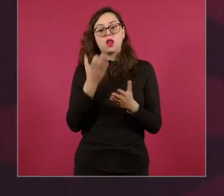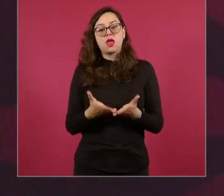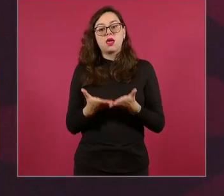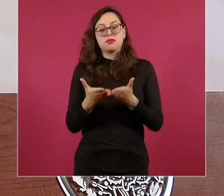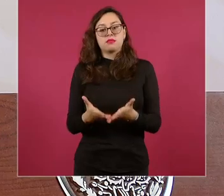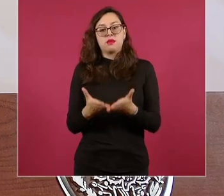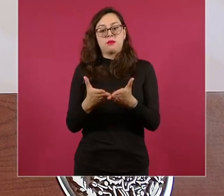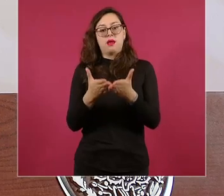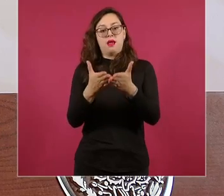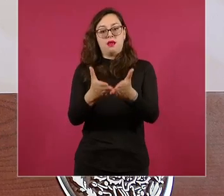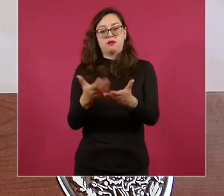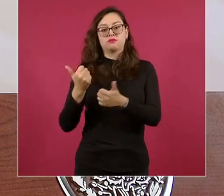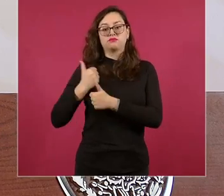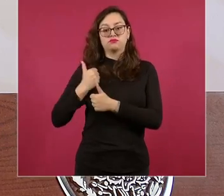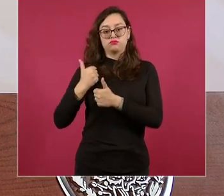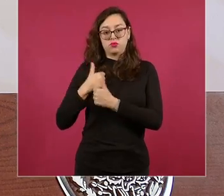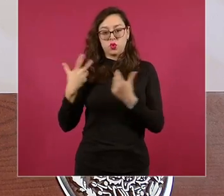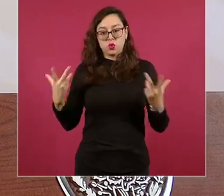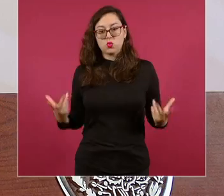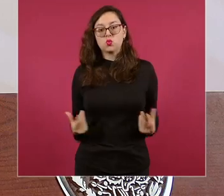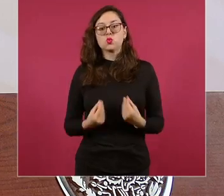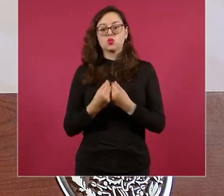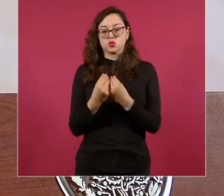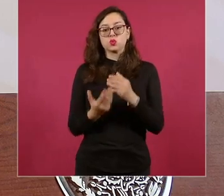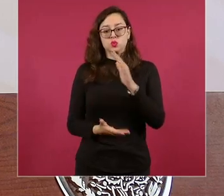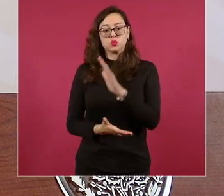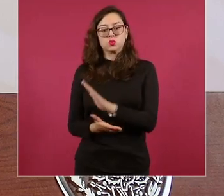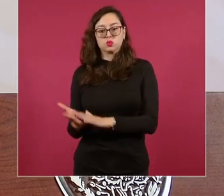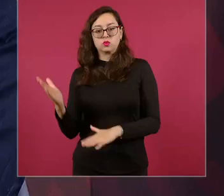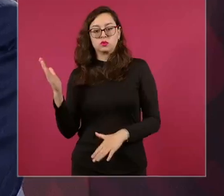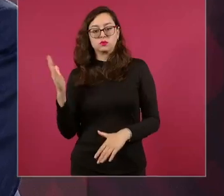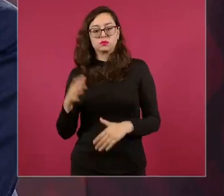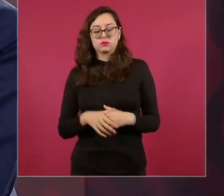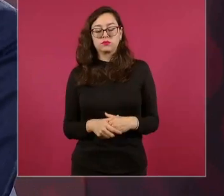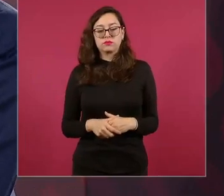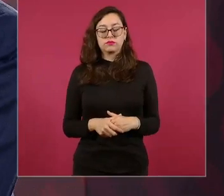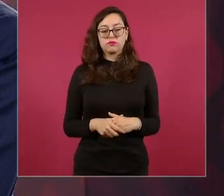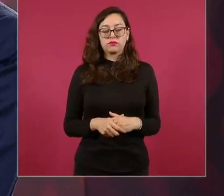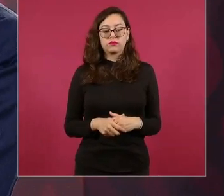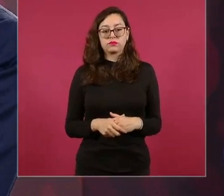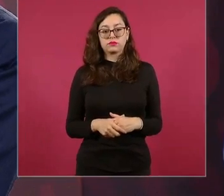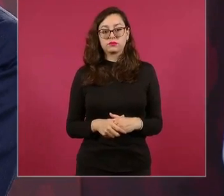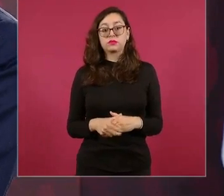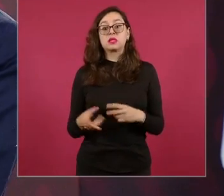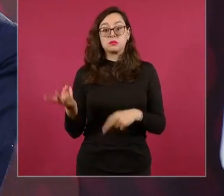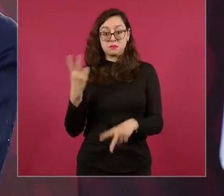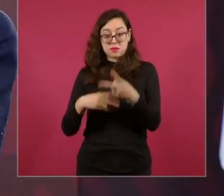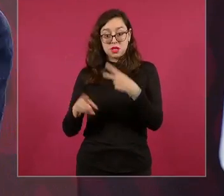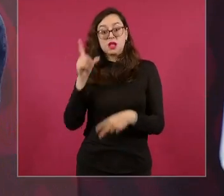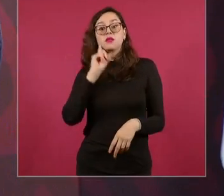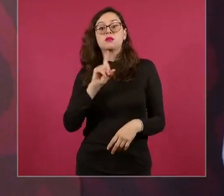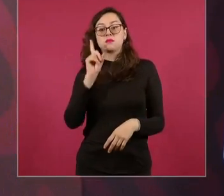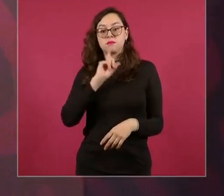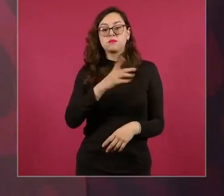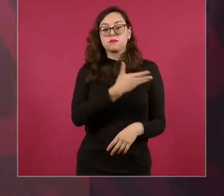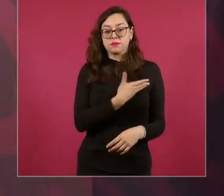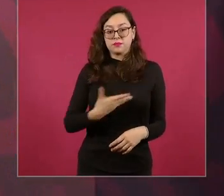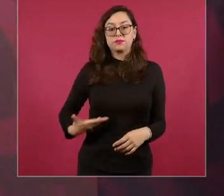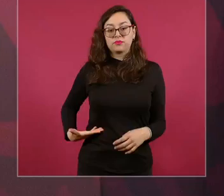vamos a estar juntos la presidenta electa